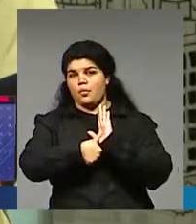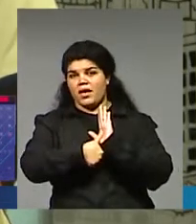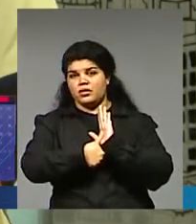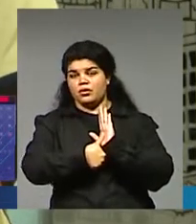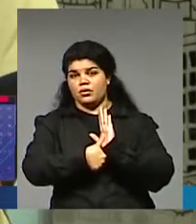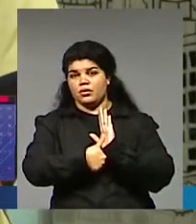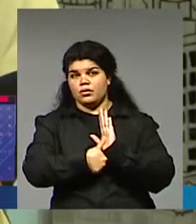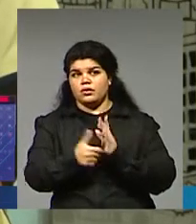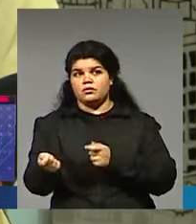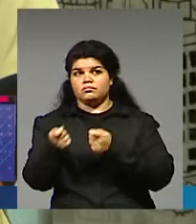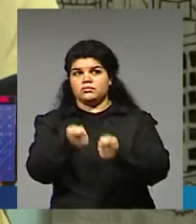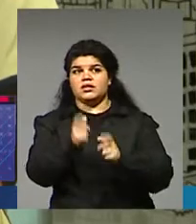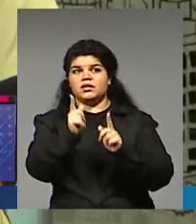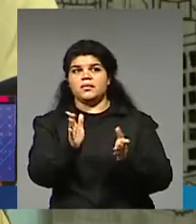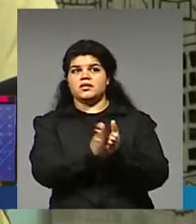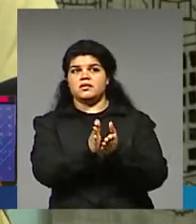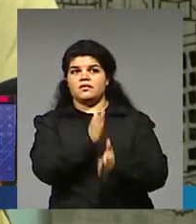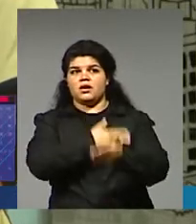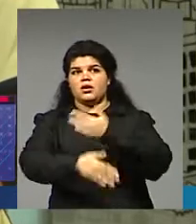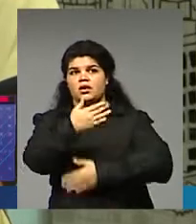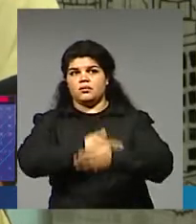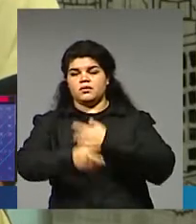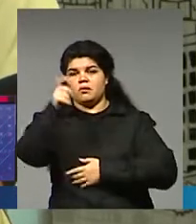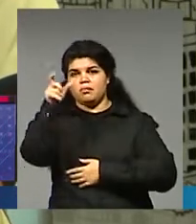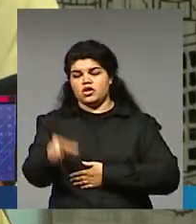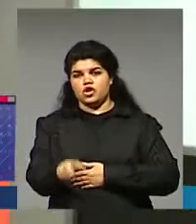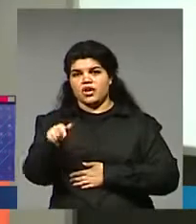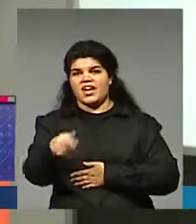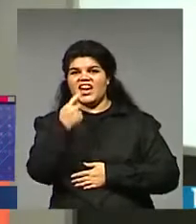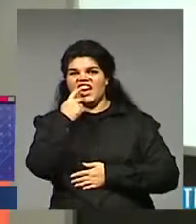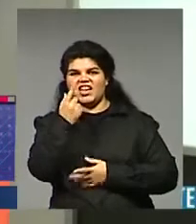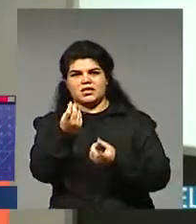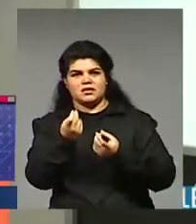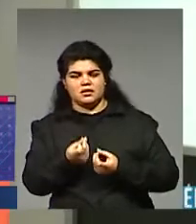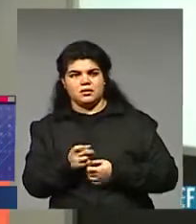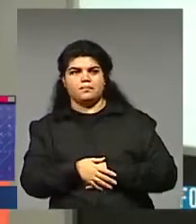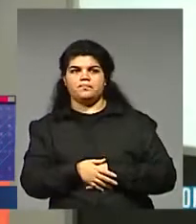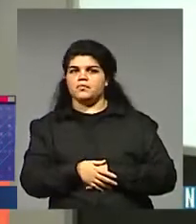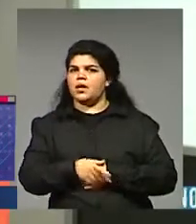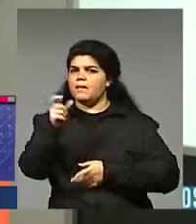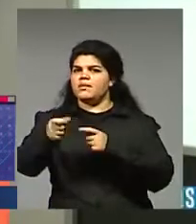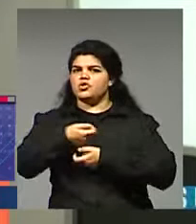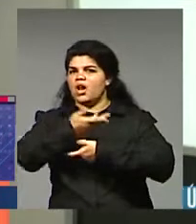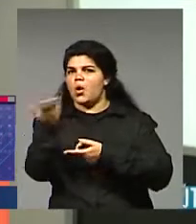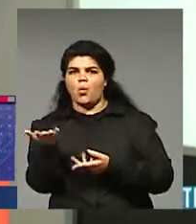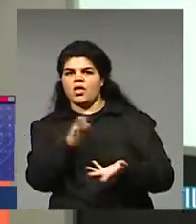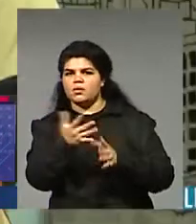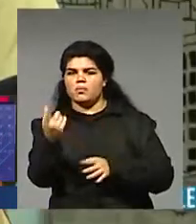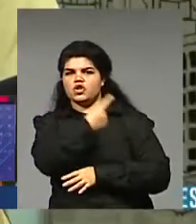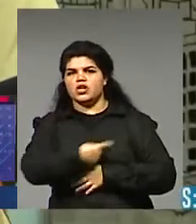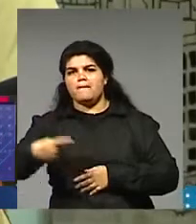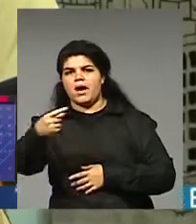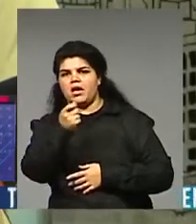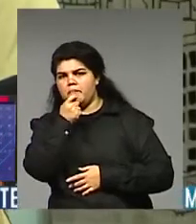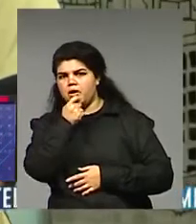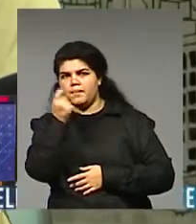documento y el certificado de discapacidad de la persona que va a ser atendida. ¿Cuántas personas en promedio atienden en este servicio específicamente por semana, por